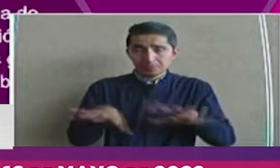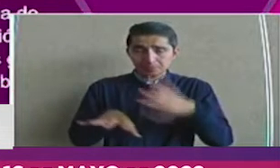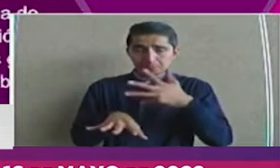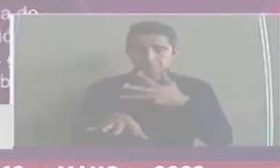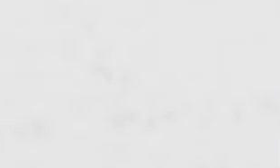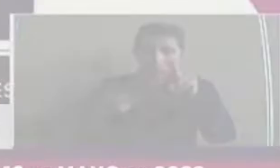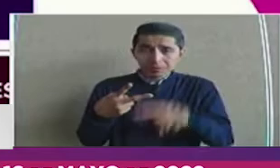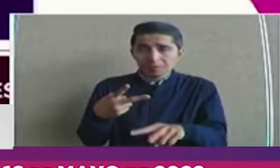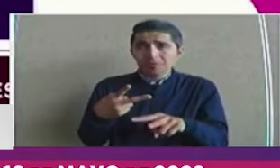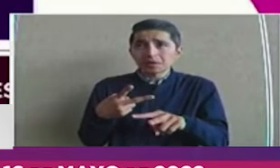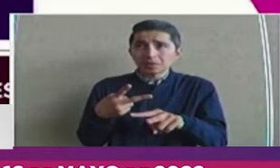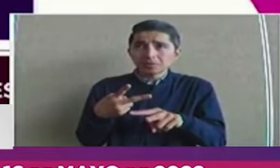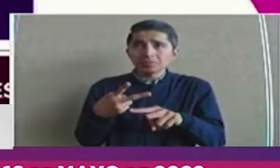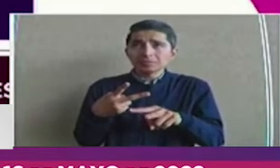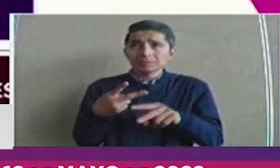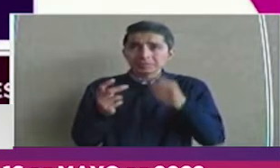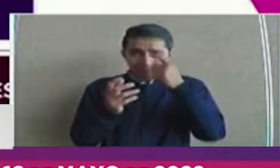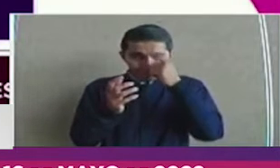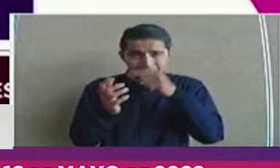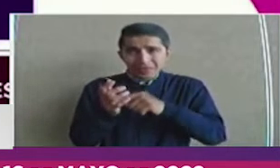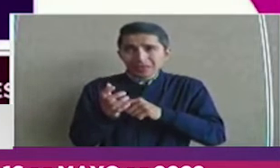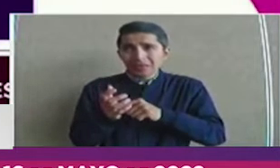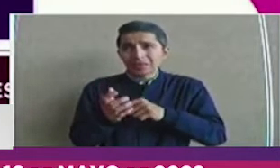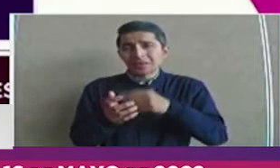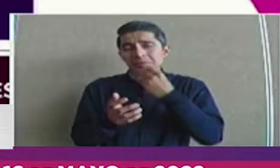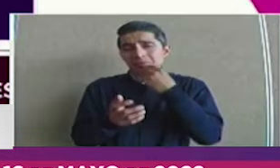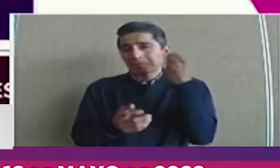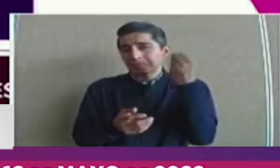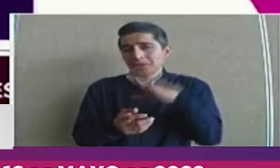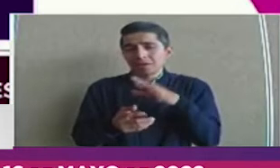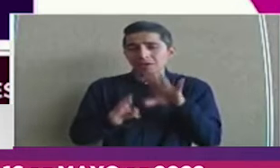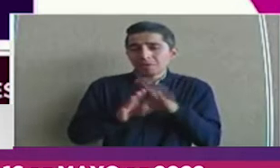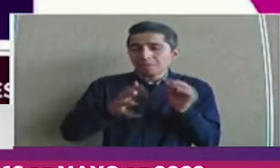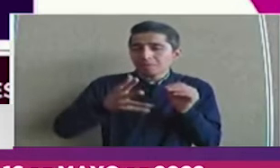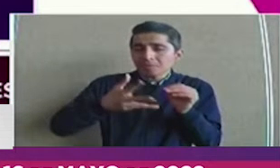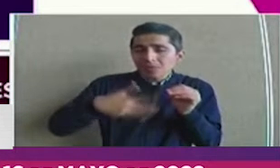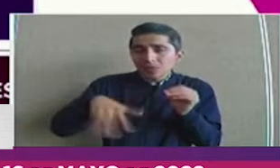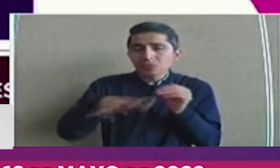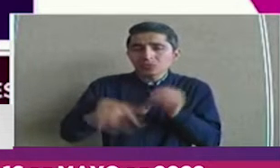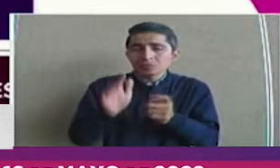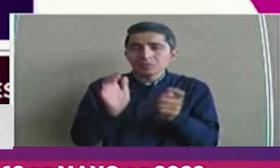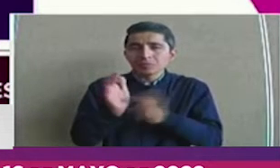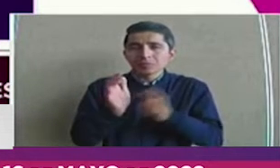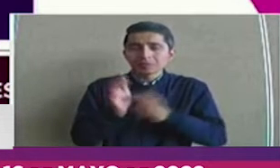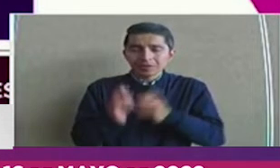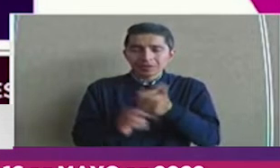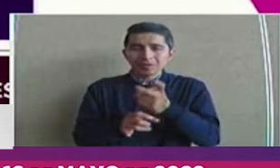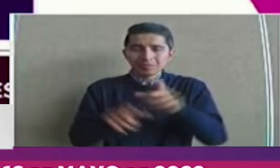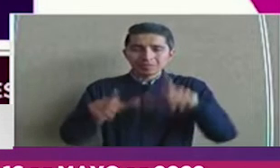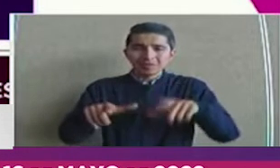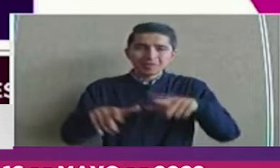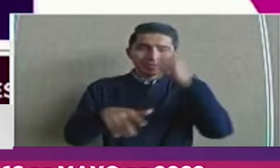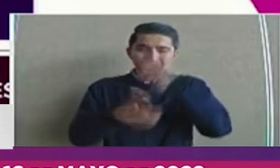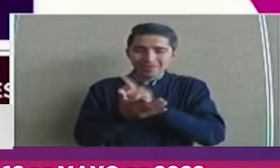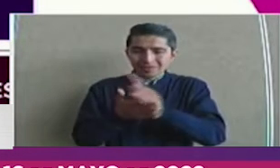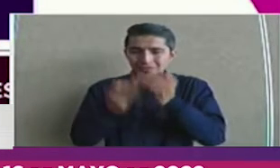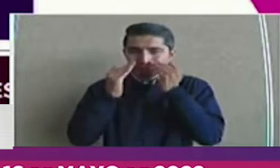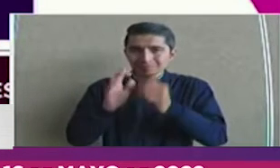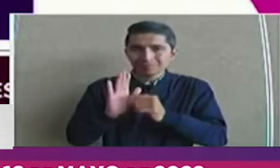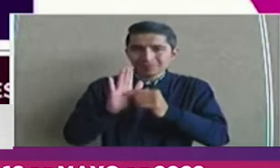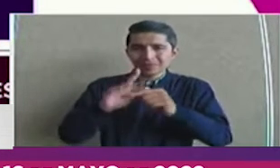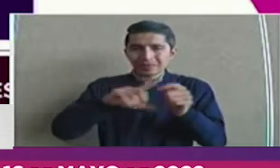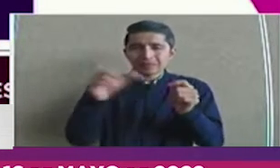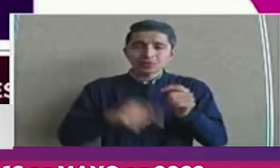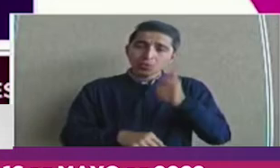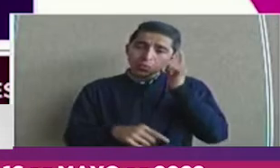de los buscadores. Créanme que es una maravilla los buscadores de la Plataforma Nacional de Transparencia. Yo espero